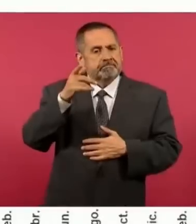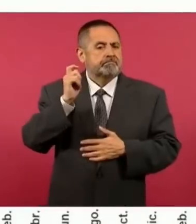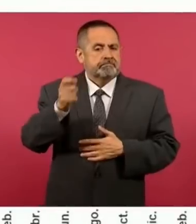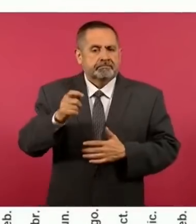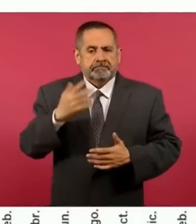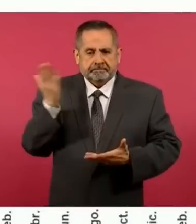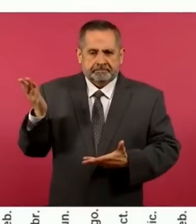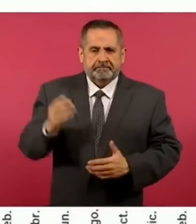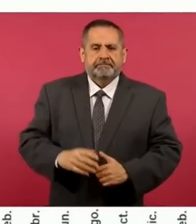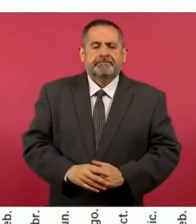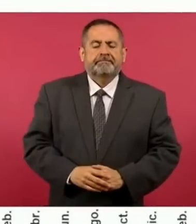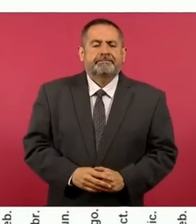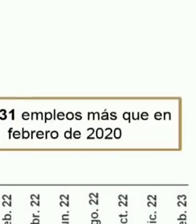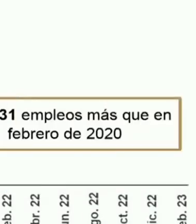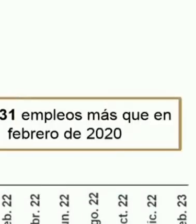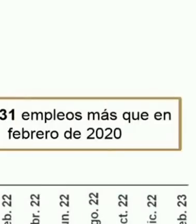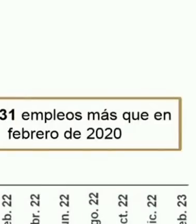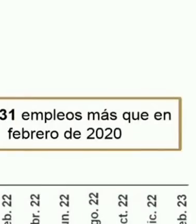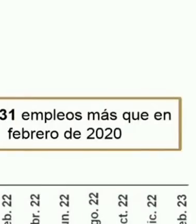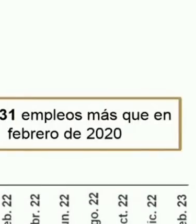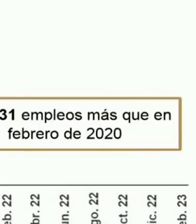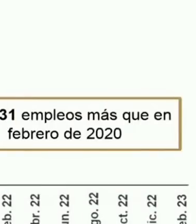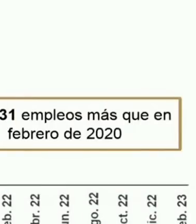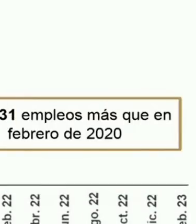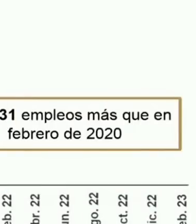Esto tiene que ver con el empleo,